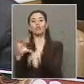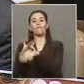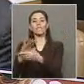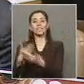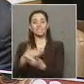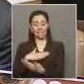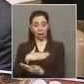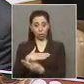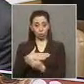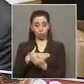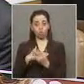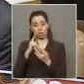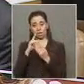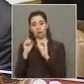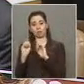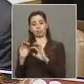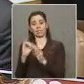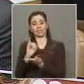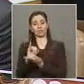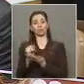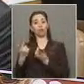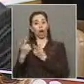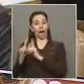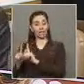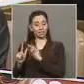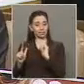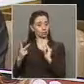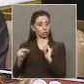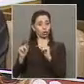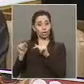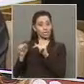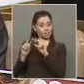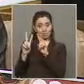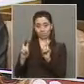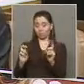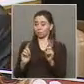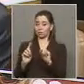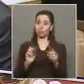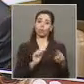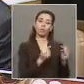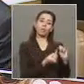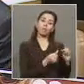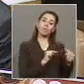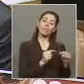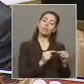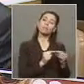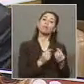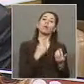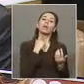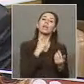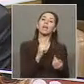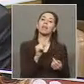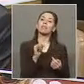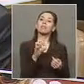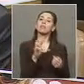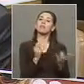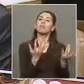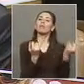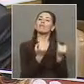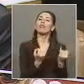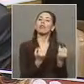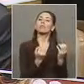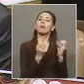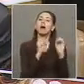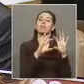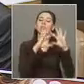no. En realidad lo que está en juego no es eso, lo que está en debate es el tipo de formación